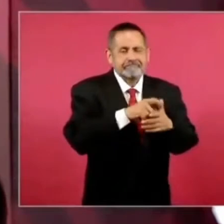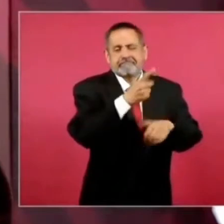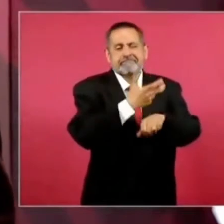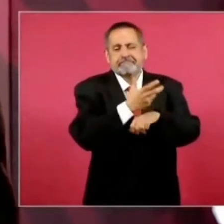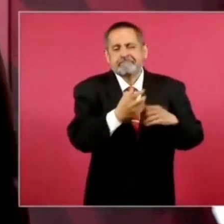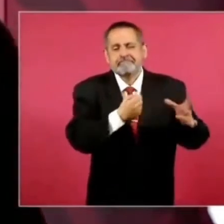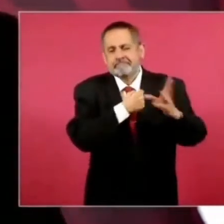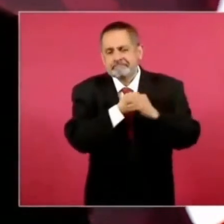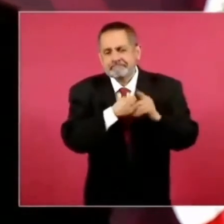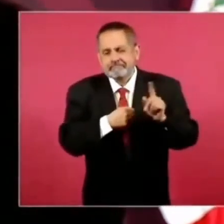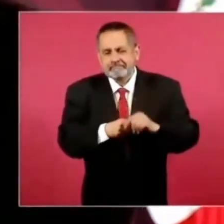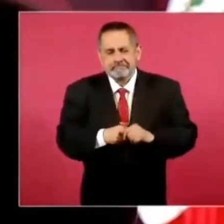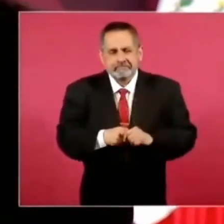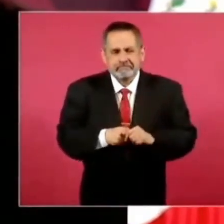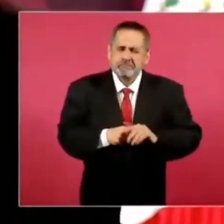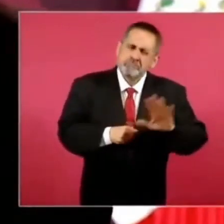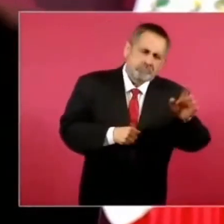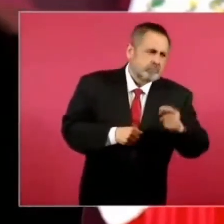Entonces dijimos una